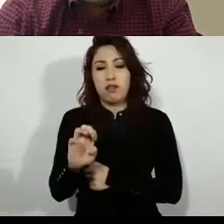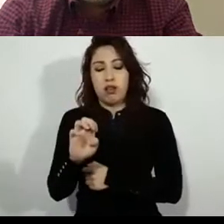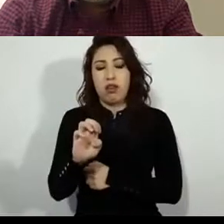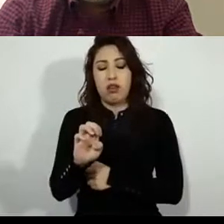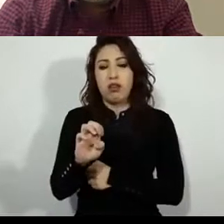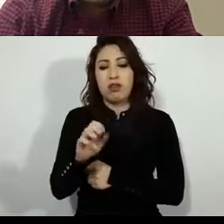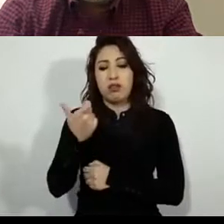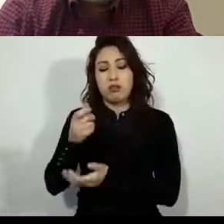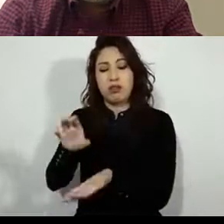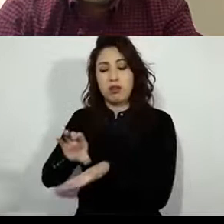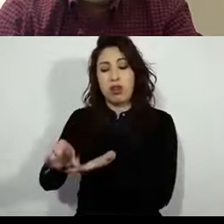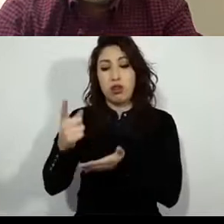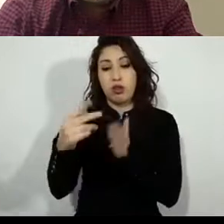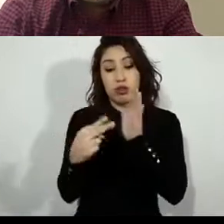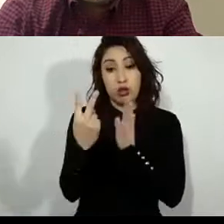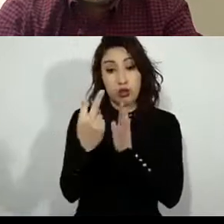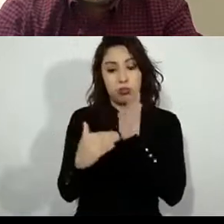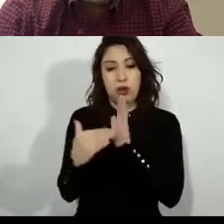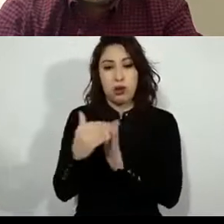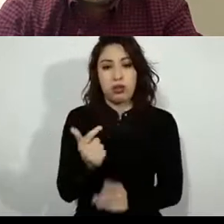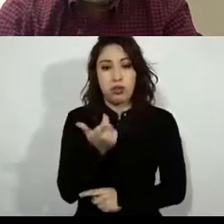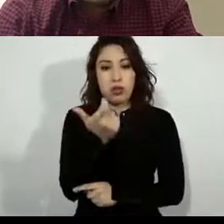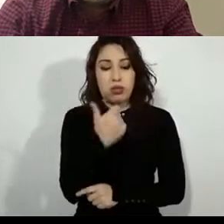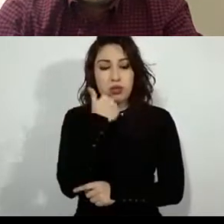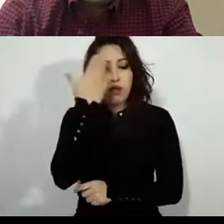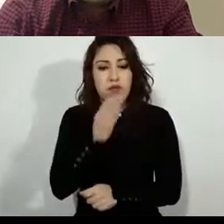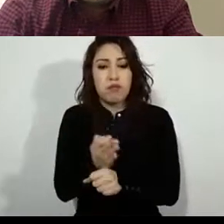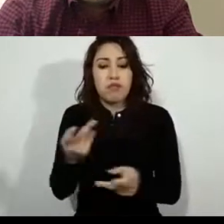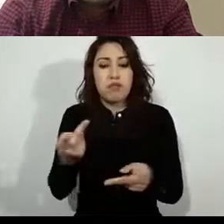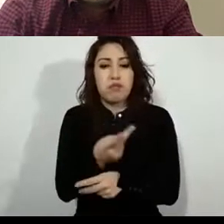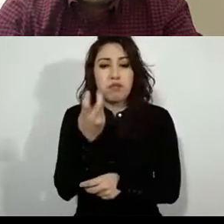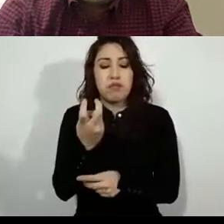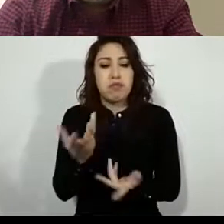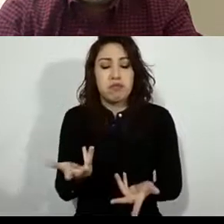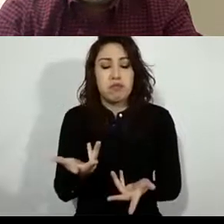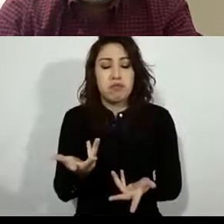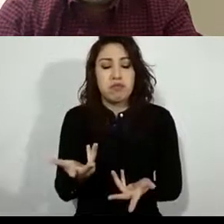monto de casi 2 millones de pesos. Referente a la forma de pago,